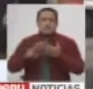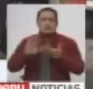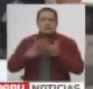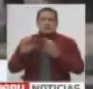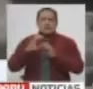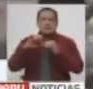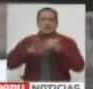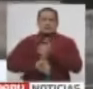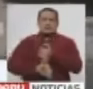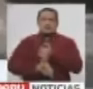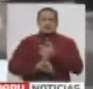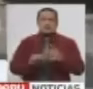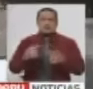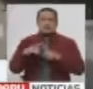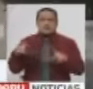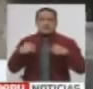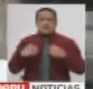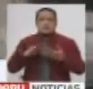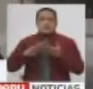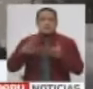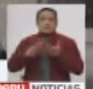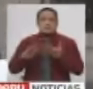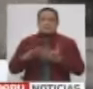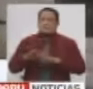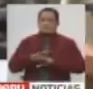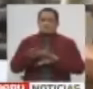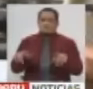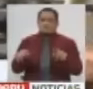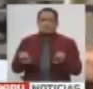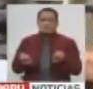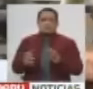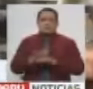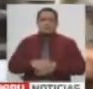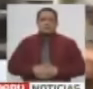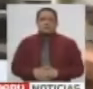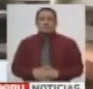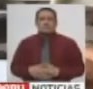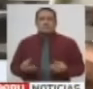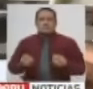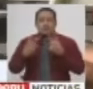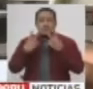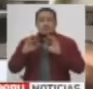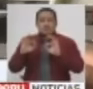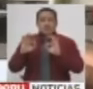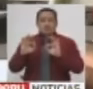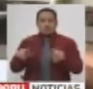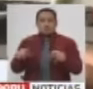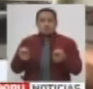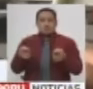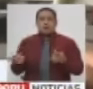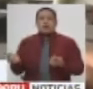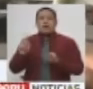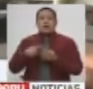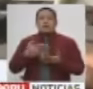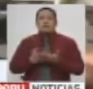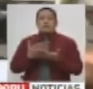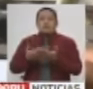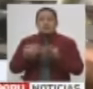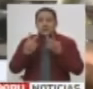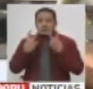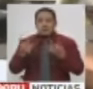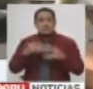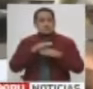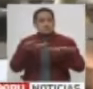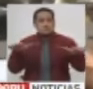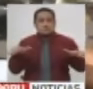de productos. Sin embargo, el permiso será suspendido. El mismo sí va a ser suspendido hasta que no demuestren que las condiciones